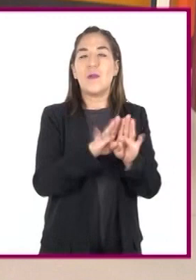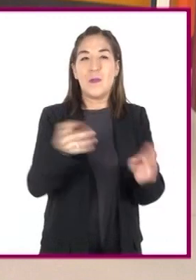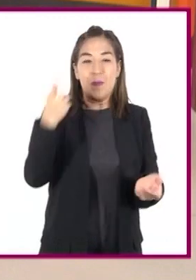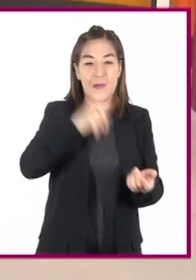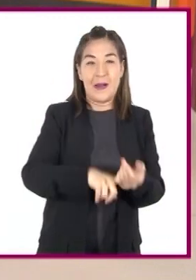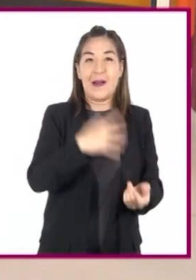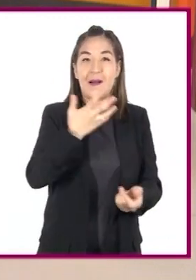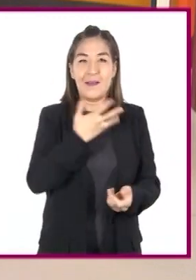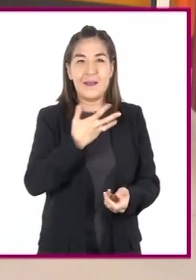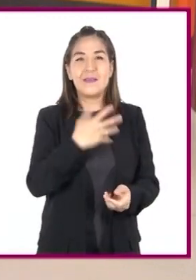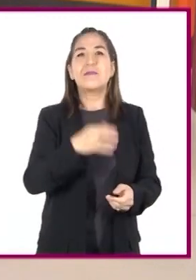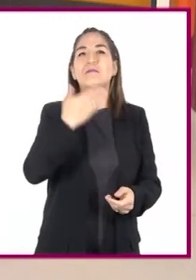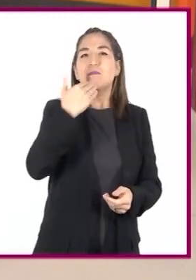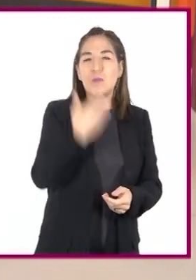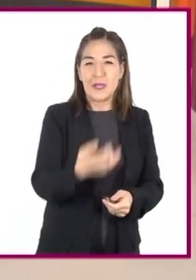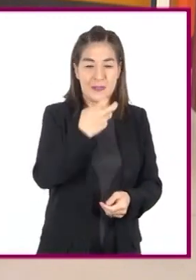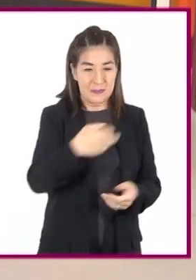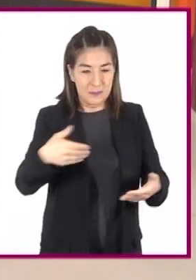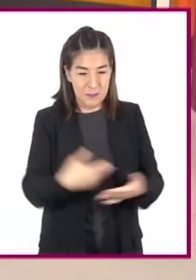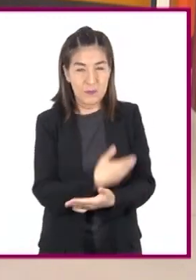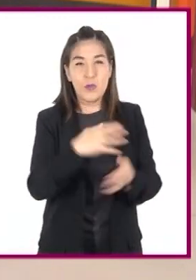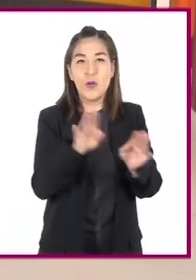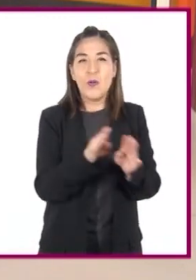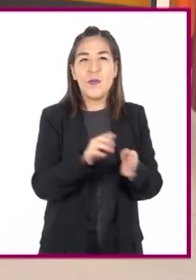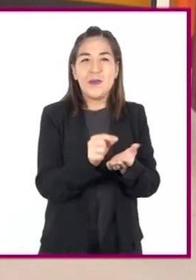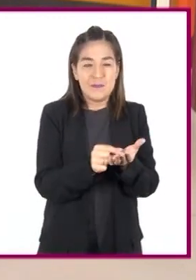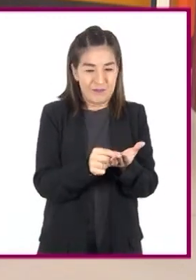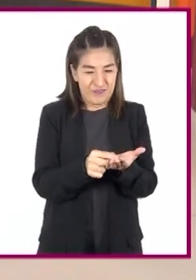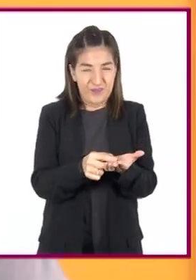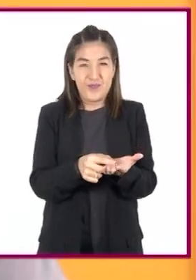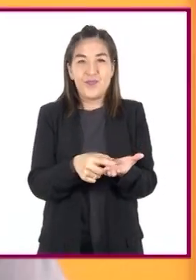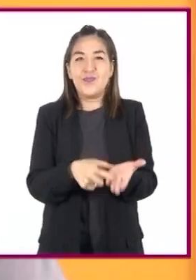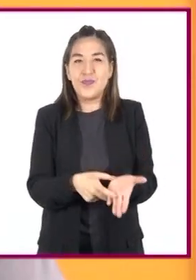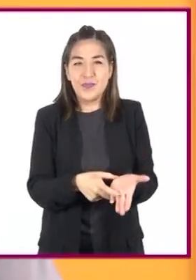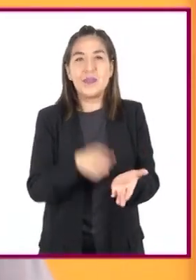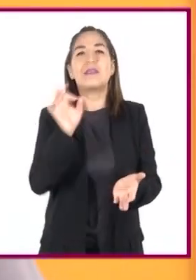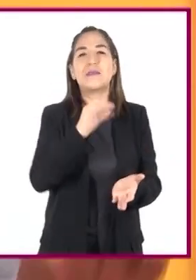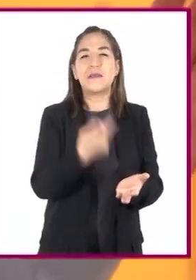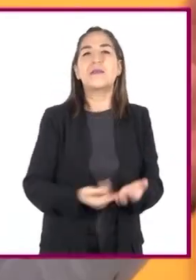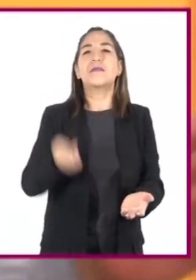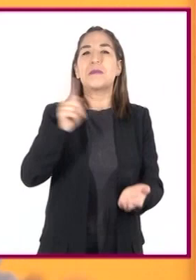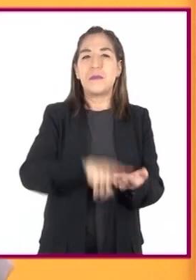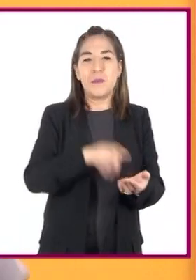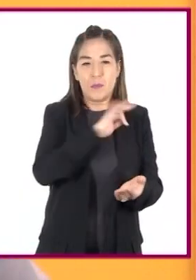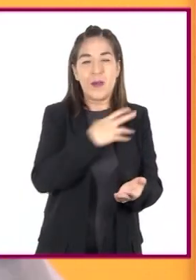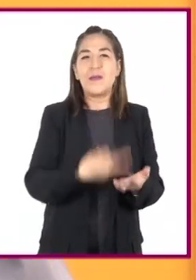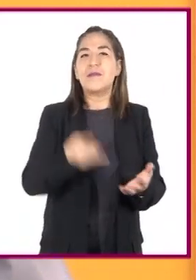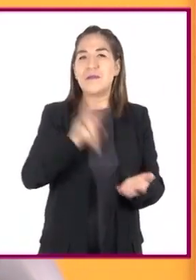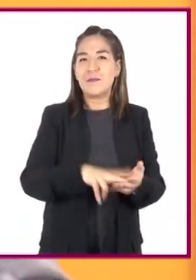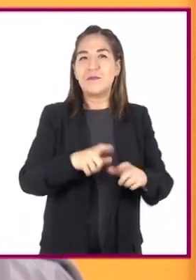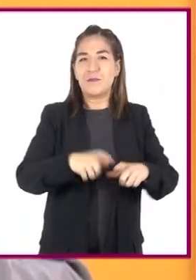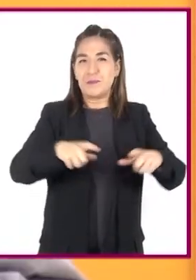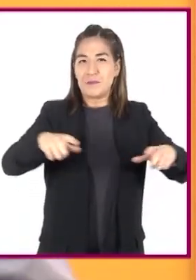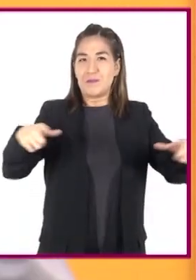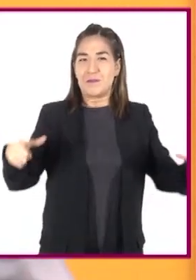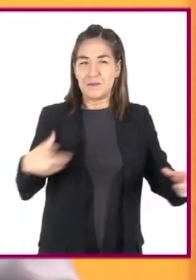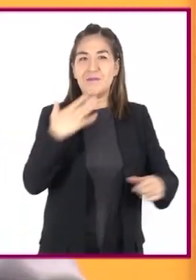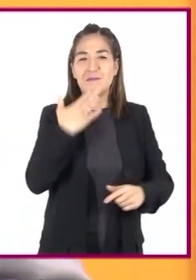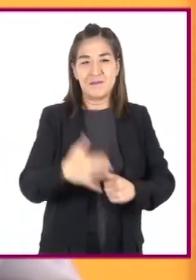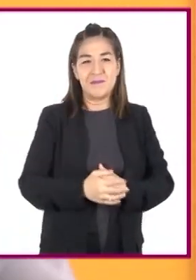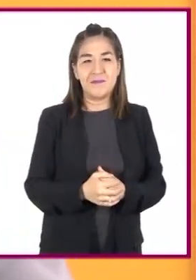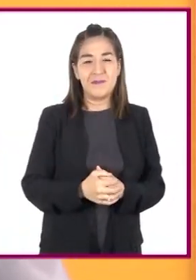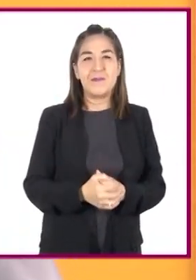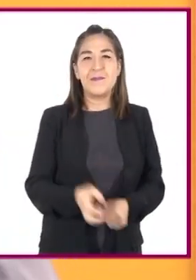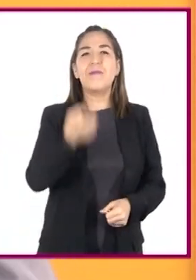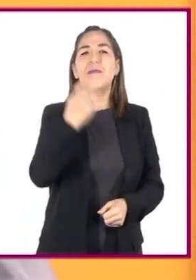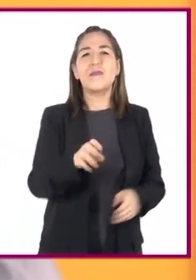las condiciones idóneas para estos organismos en cortos tiempos, duplican su población. Correcto. Esta es la forma